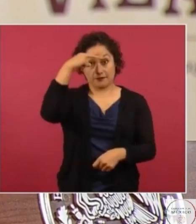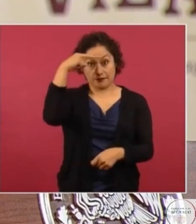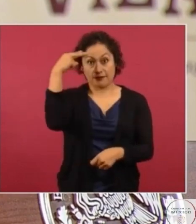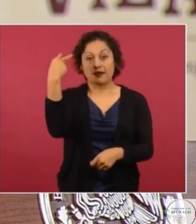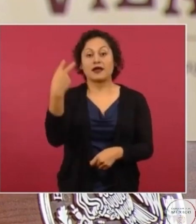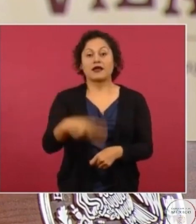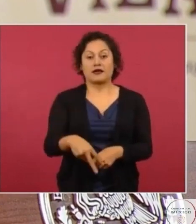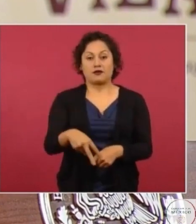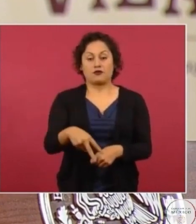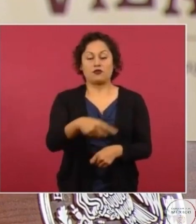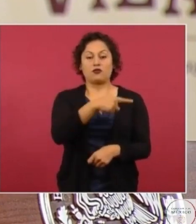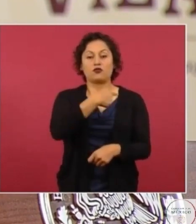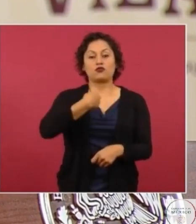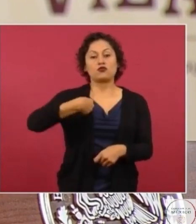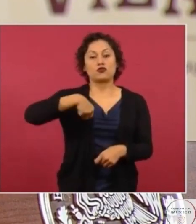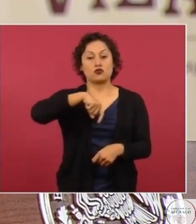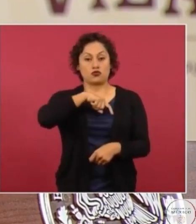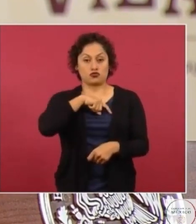razón,